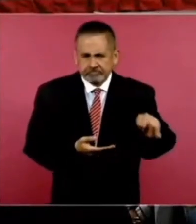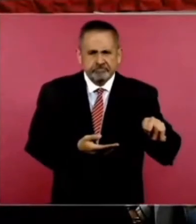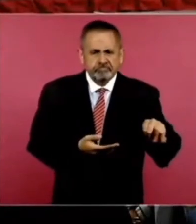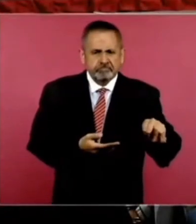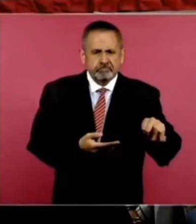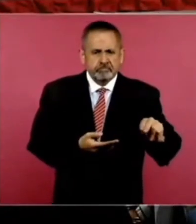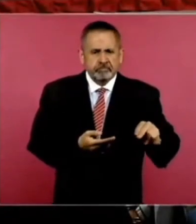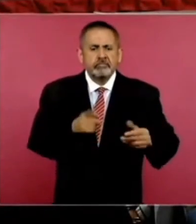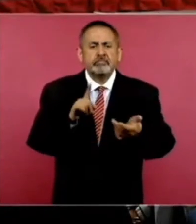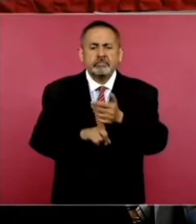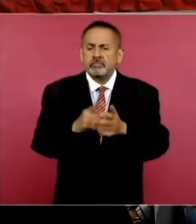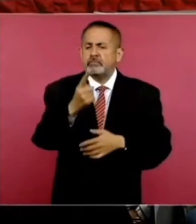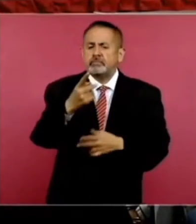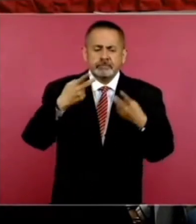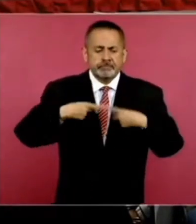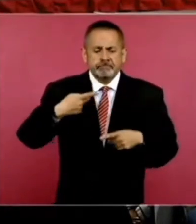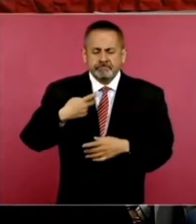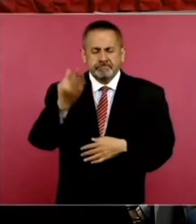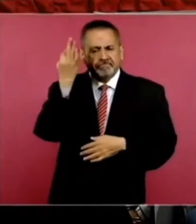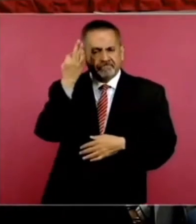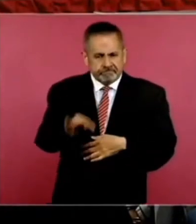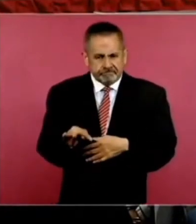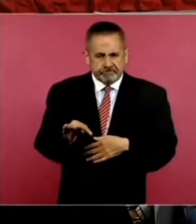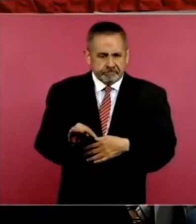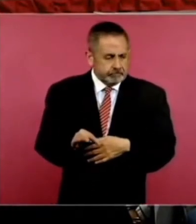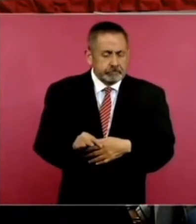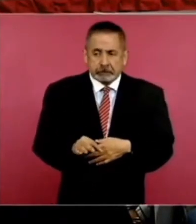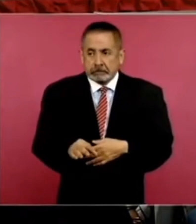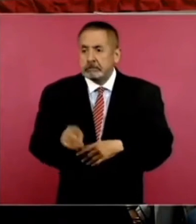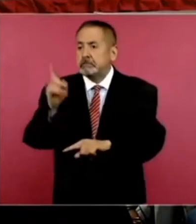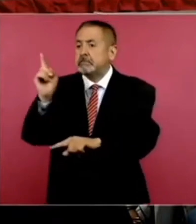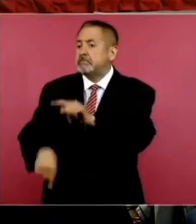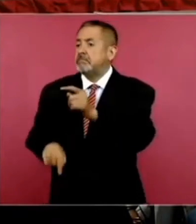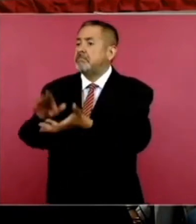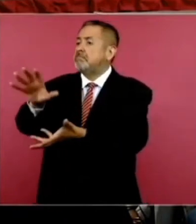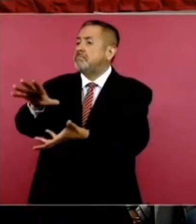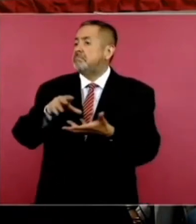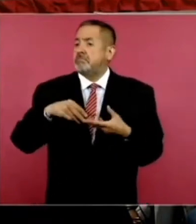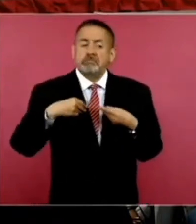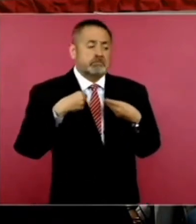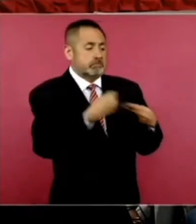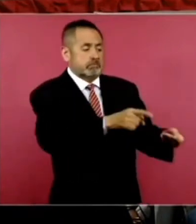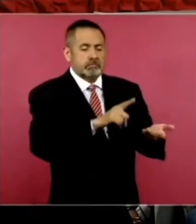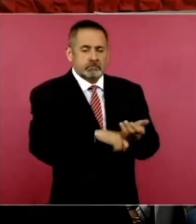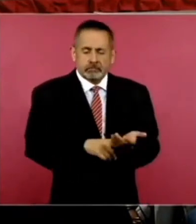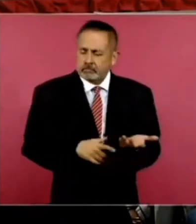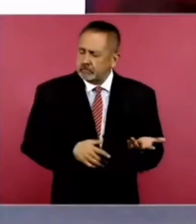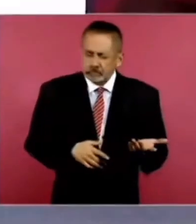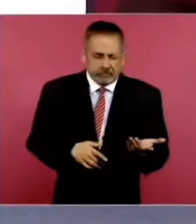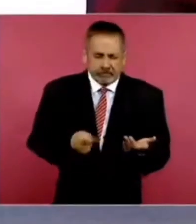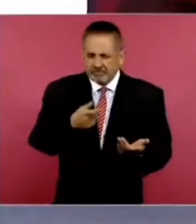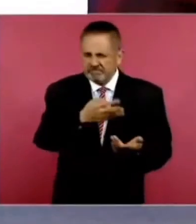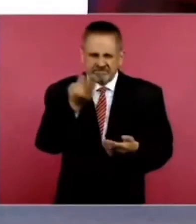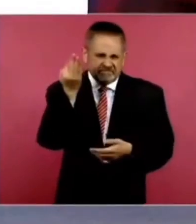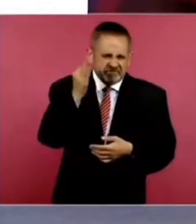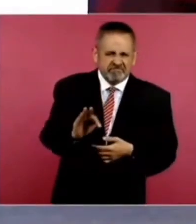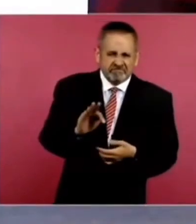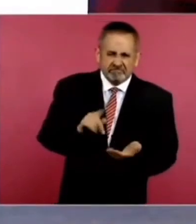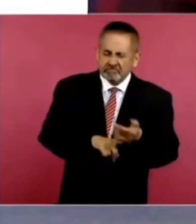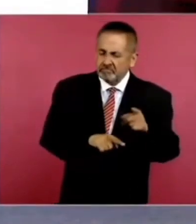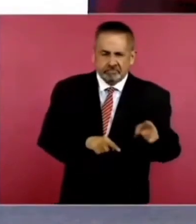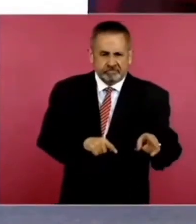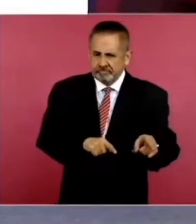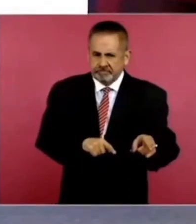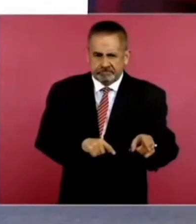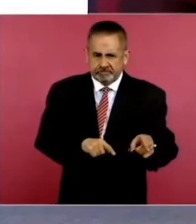Solo un traidor entrega su país a los